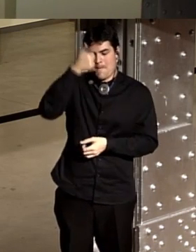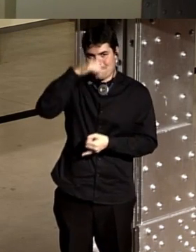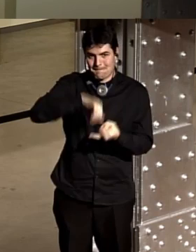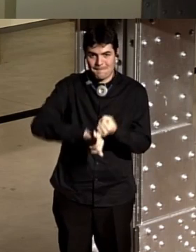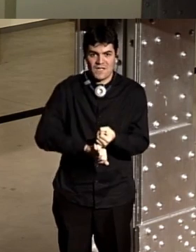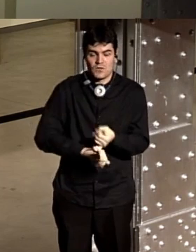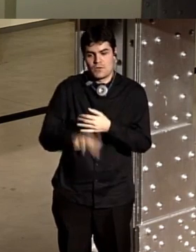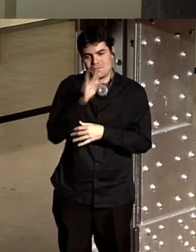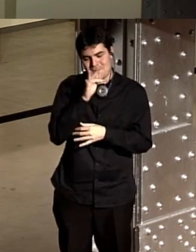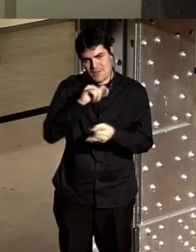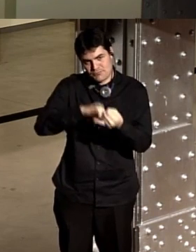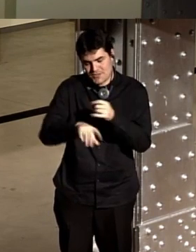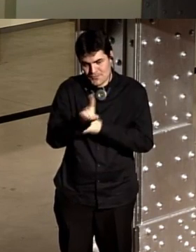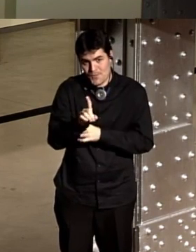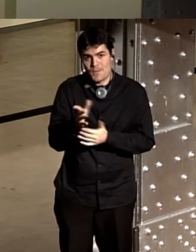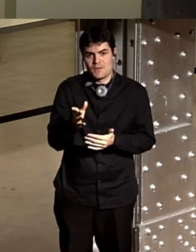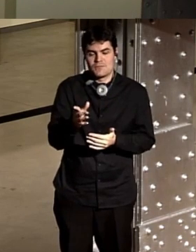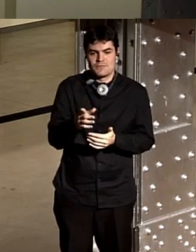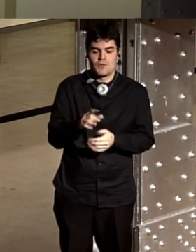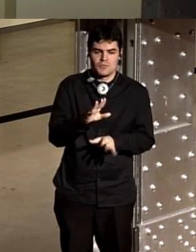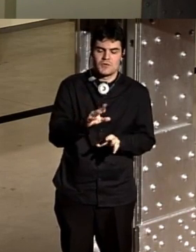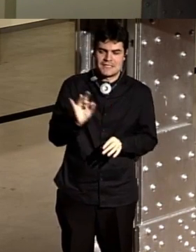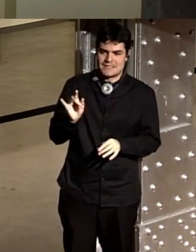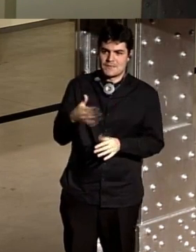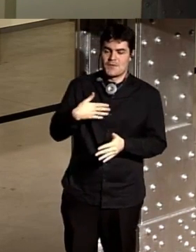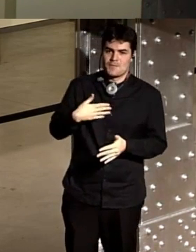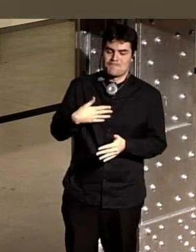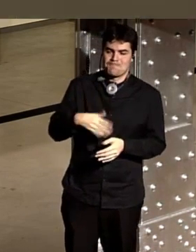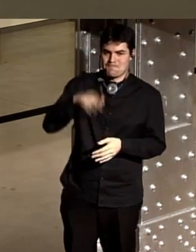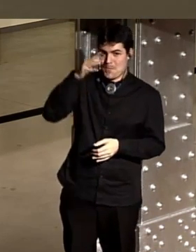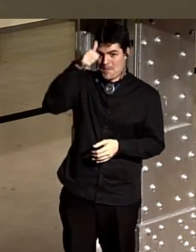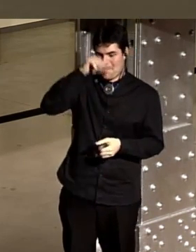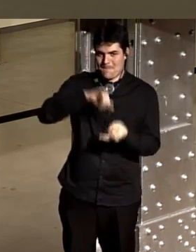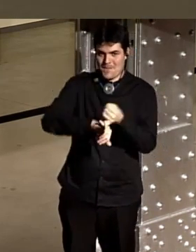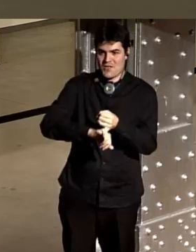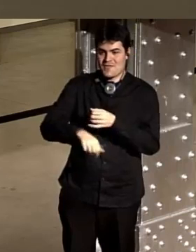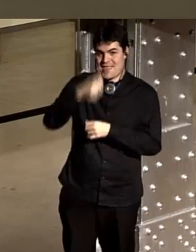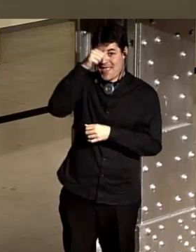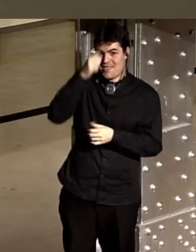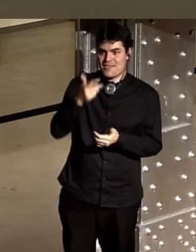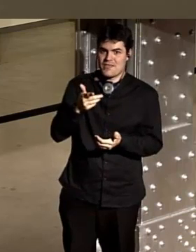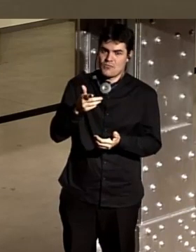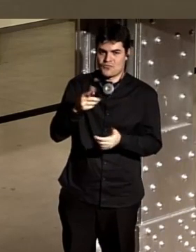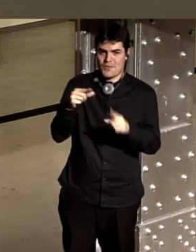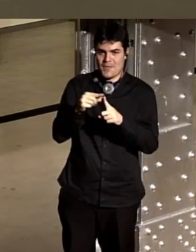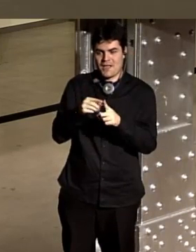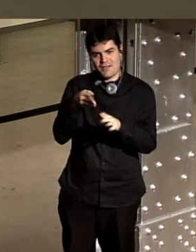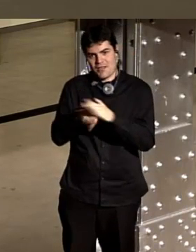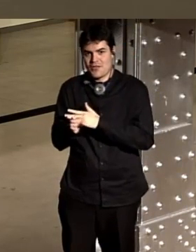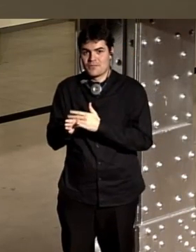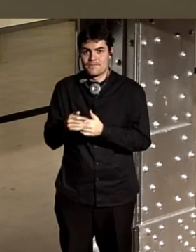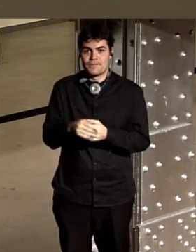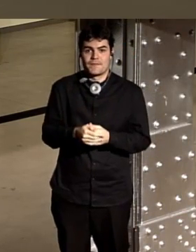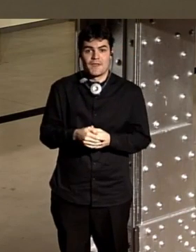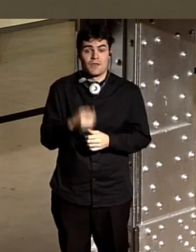no era su marido. Sí, pero mi marido estaba en India Estambul. y sin vino. visa Sí, sí, para sí. entrar en Pakistán. Pero estaba Dexter Filkins, que es